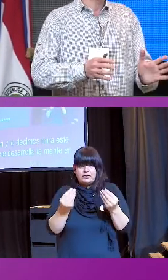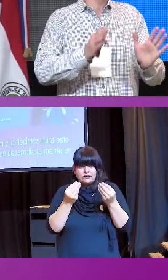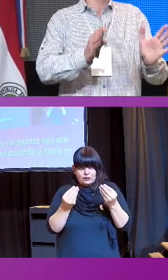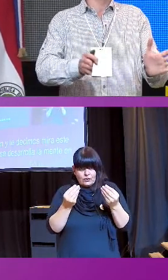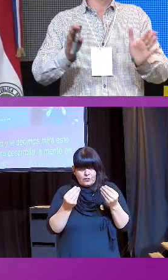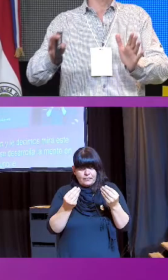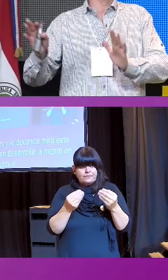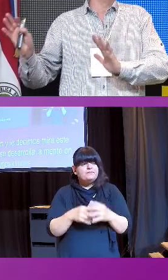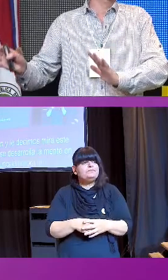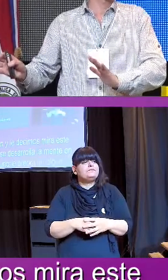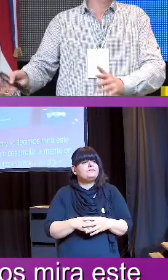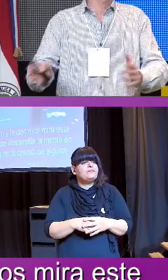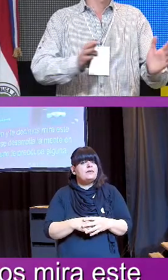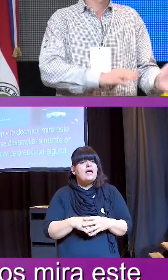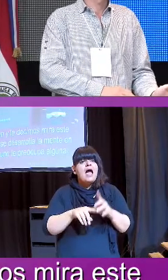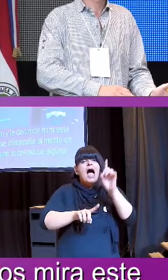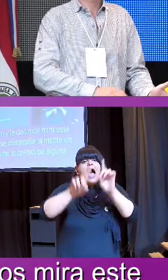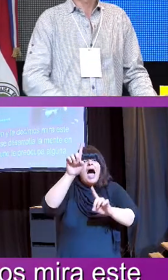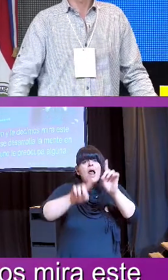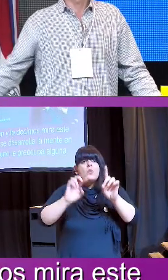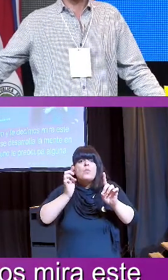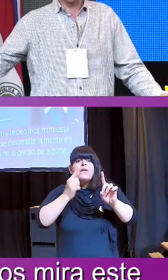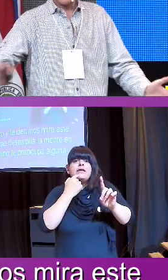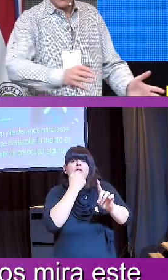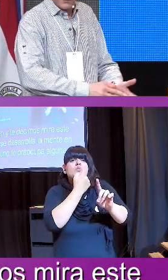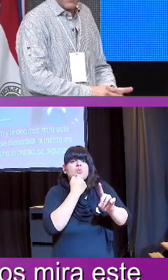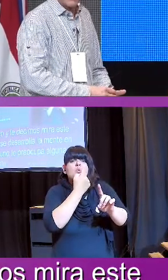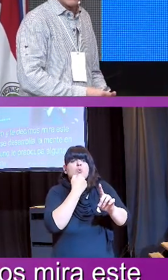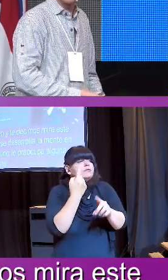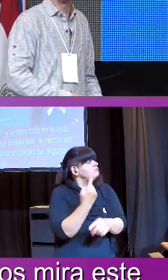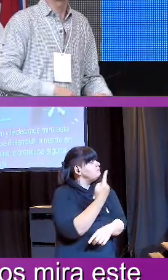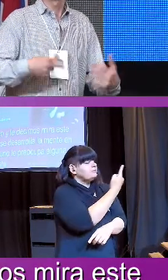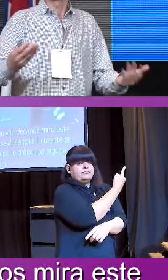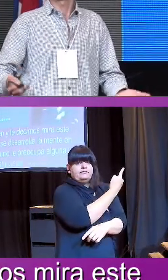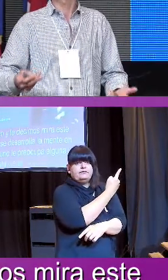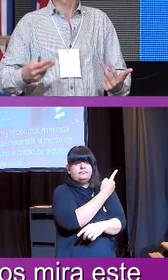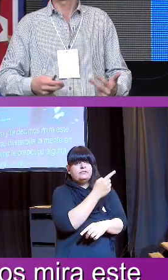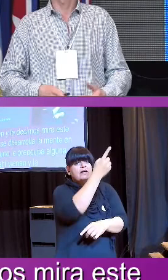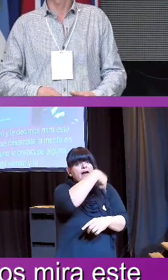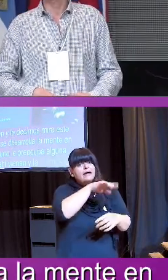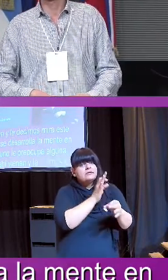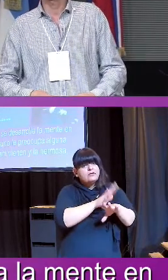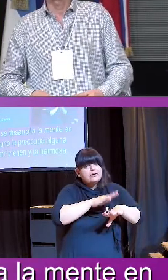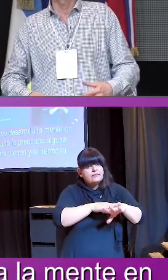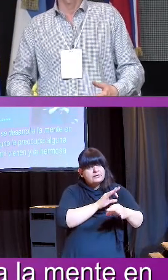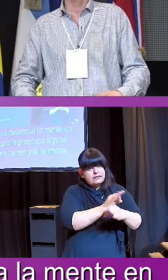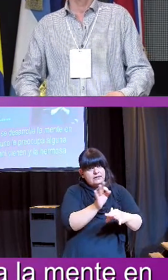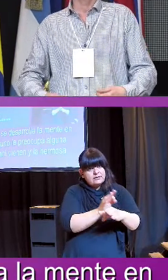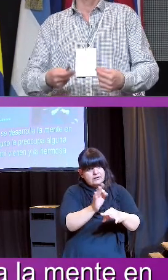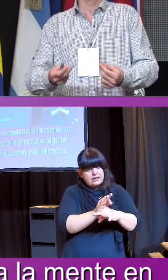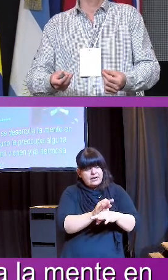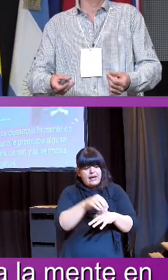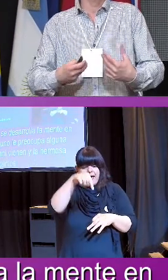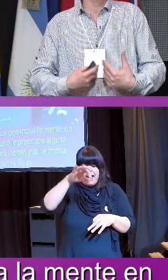si a alguno le preocupa alguna de estas áreas, puede participar. Y ahí vienen y lo armamos, ya estamos por el tercero, y lo que